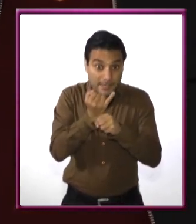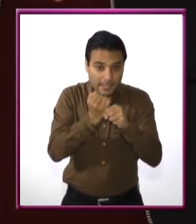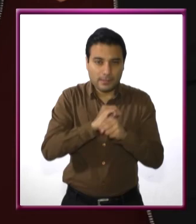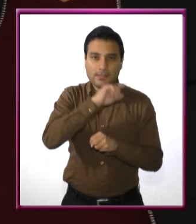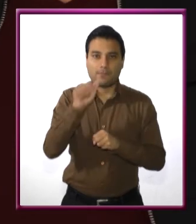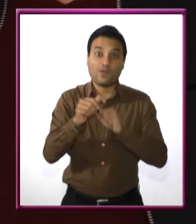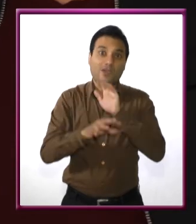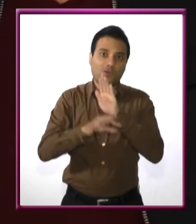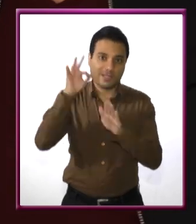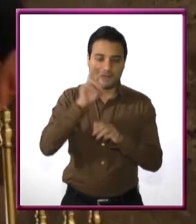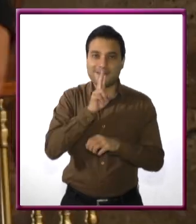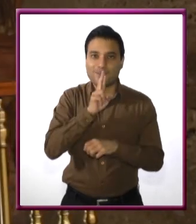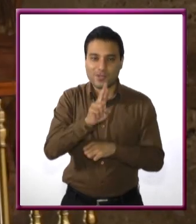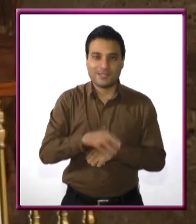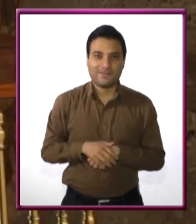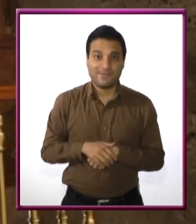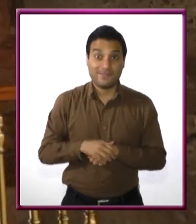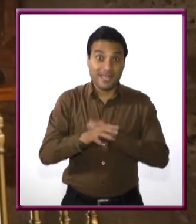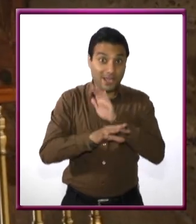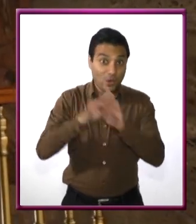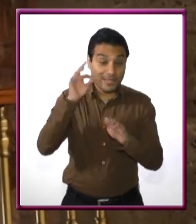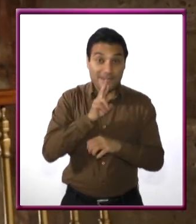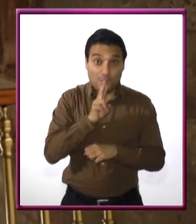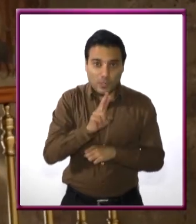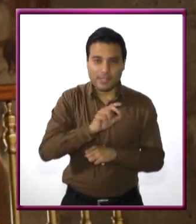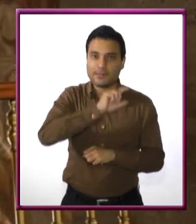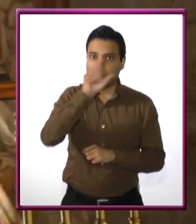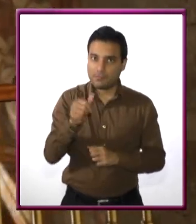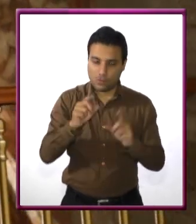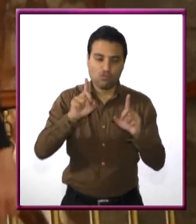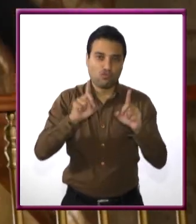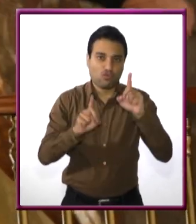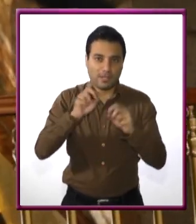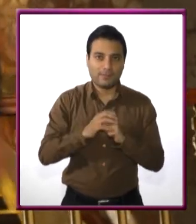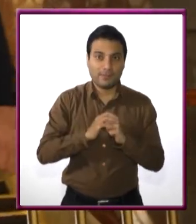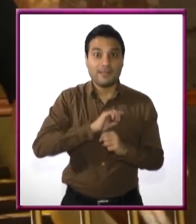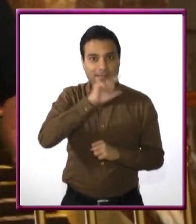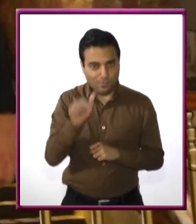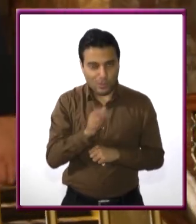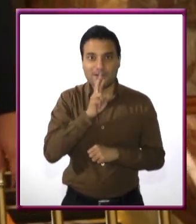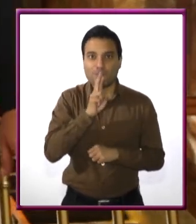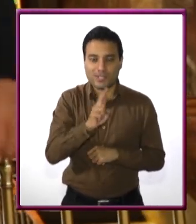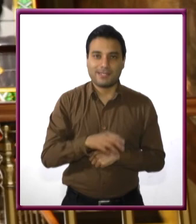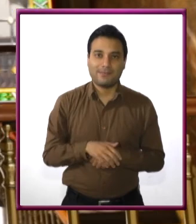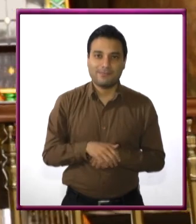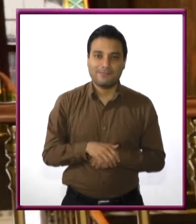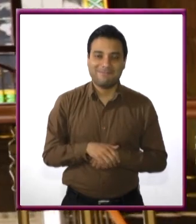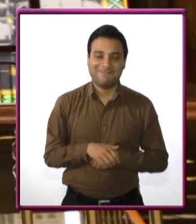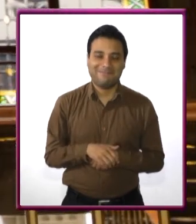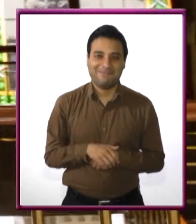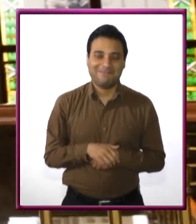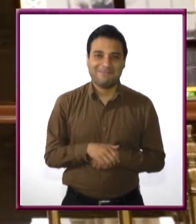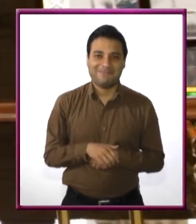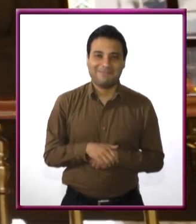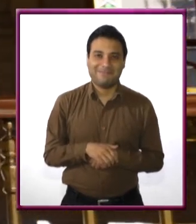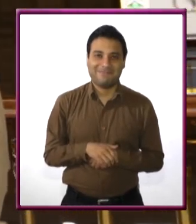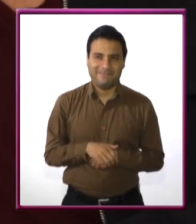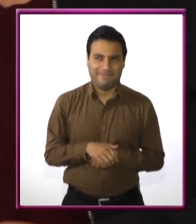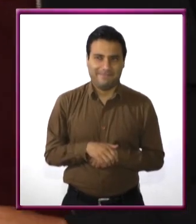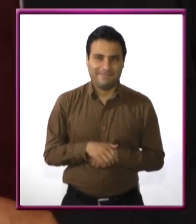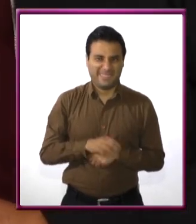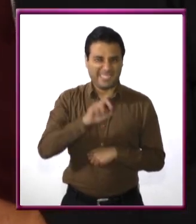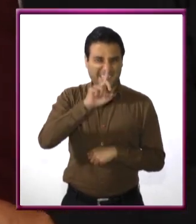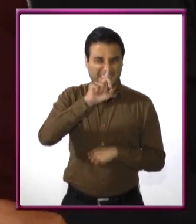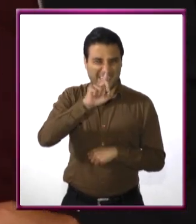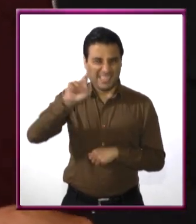preguntas vinieron respuestas. Sí, y con esas respuestas, más preguntas. Y más respuestas. Pero decir que